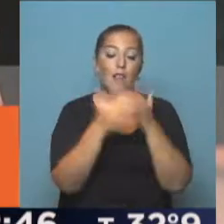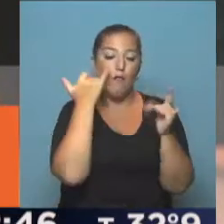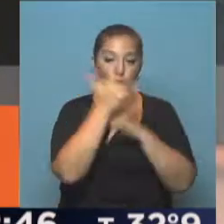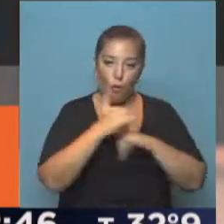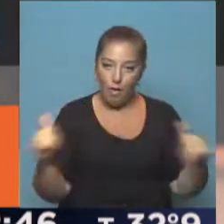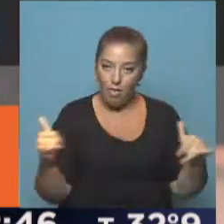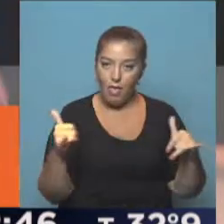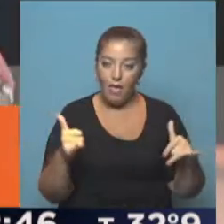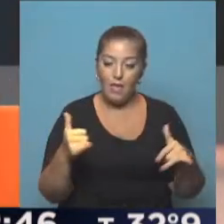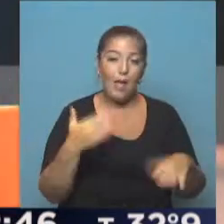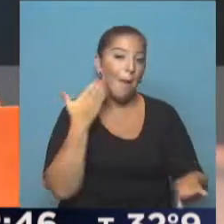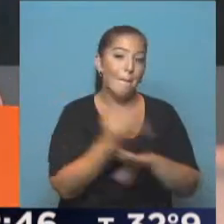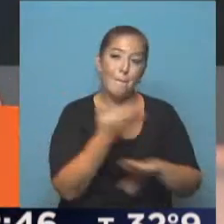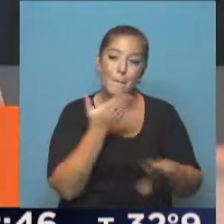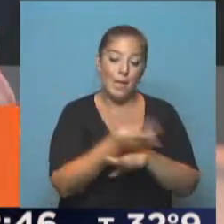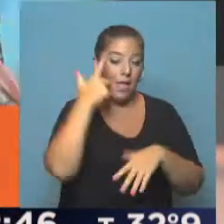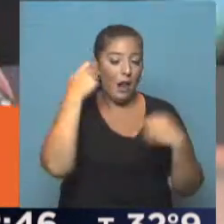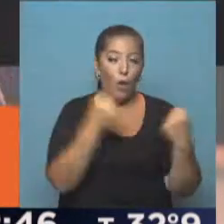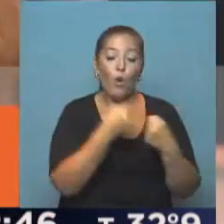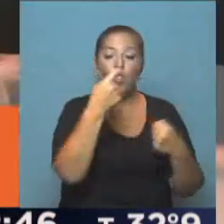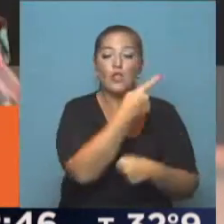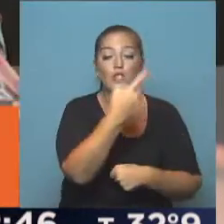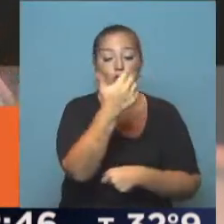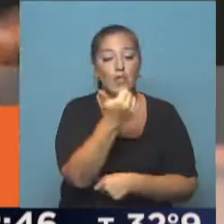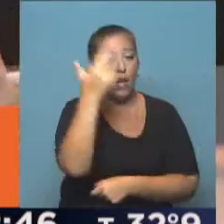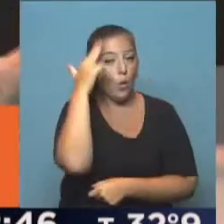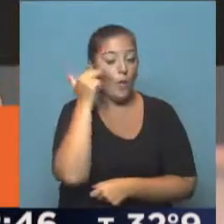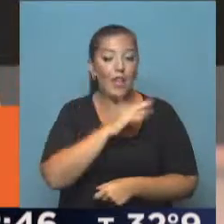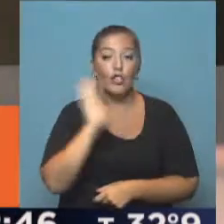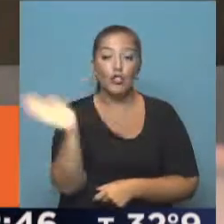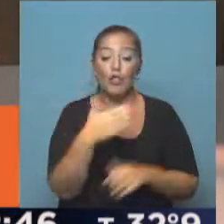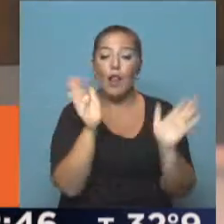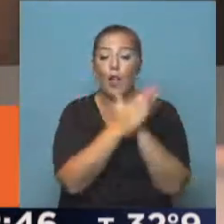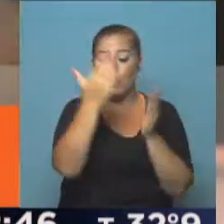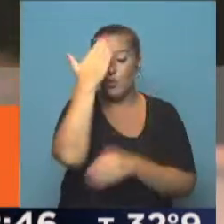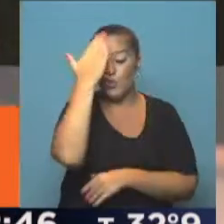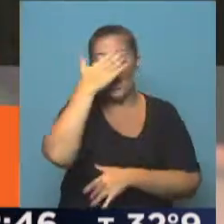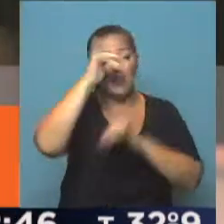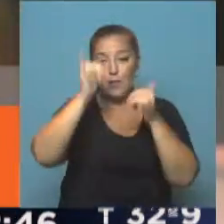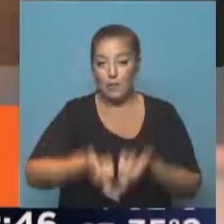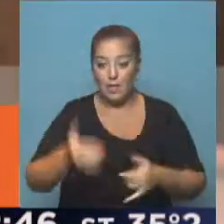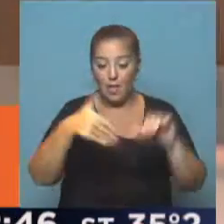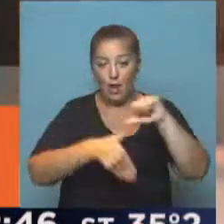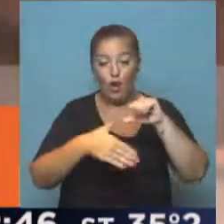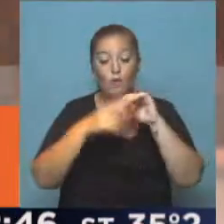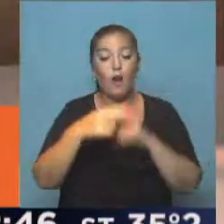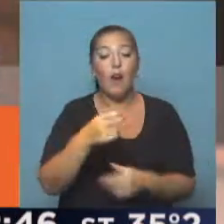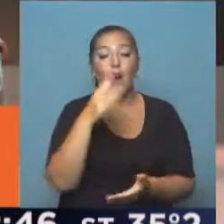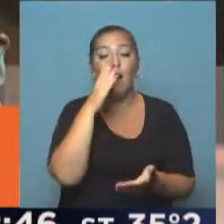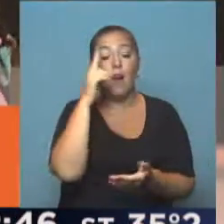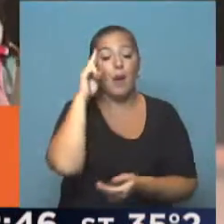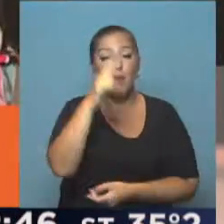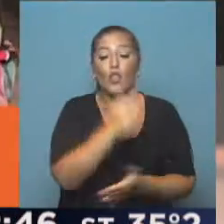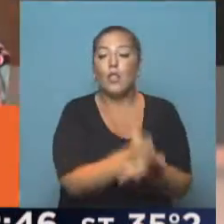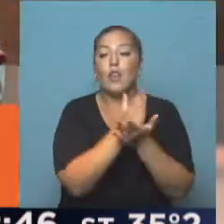que exige el convenio 169 de la OIT, que aceptaron todas las constituciones latinoamericanas, es decir, no respetando los derechos colectivos de los pueblos